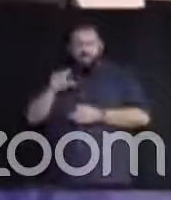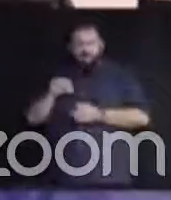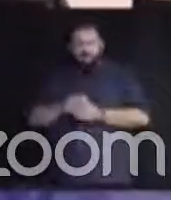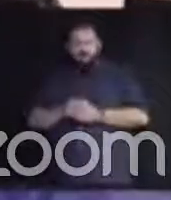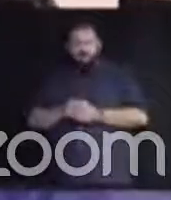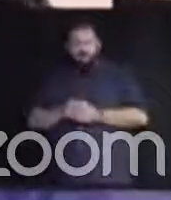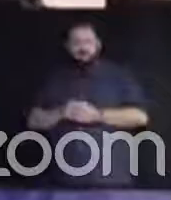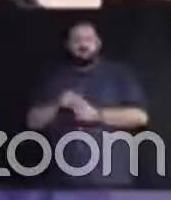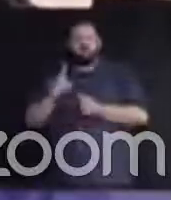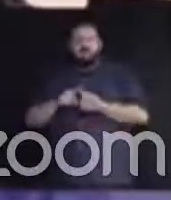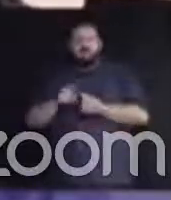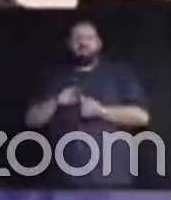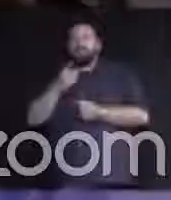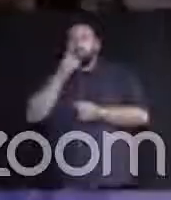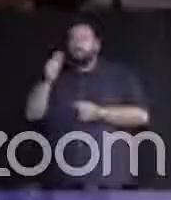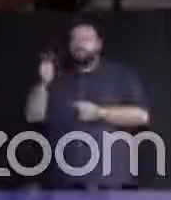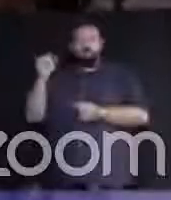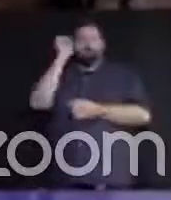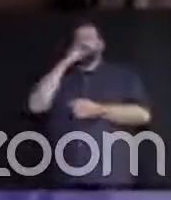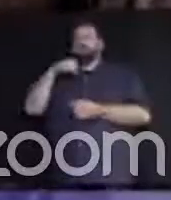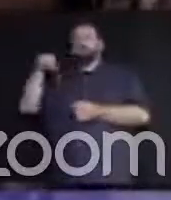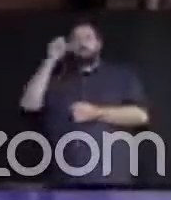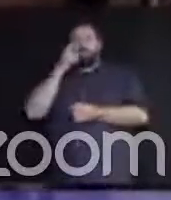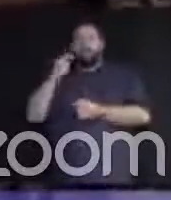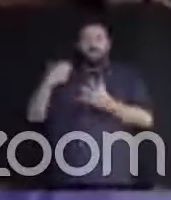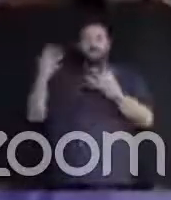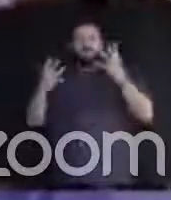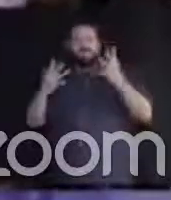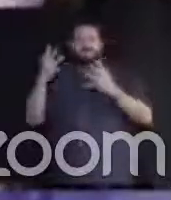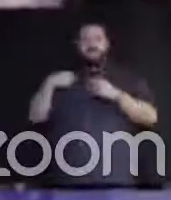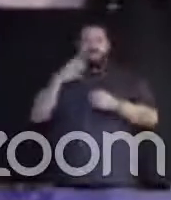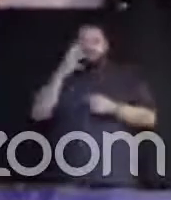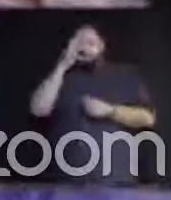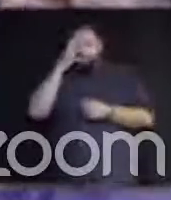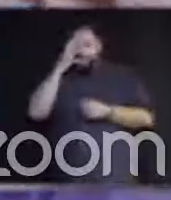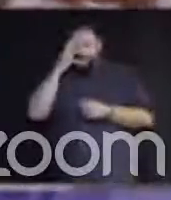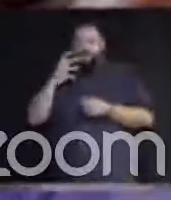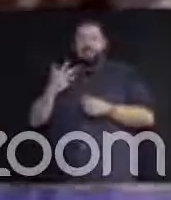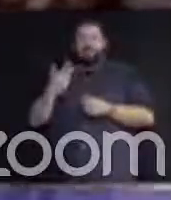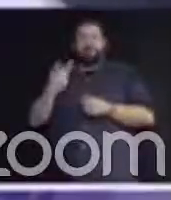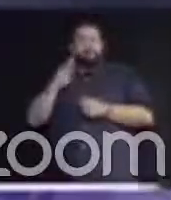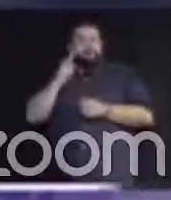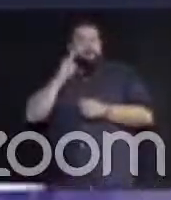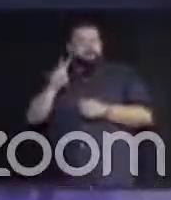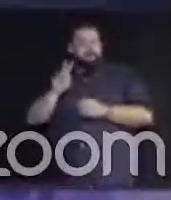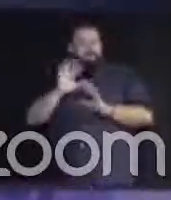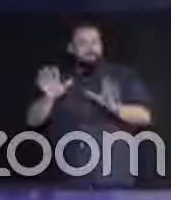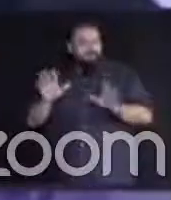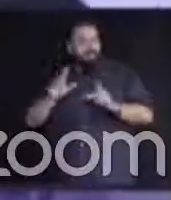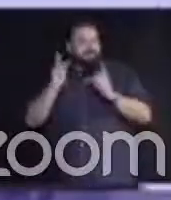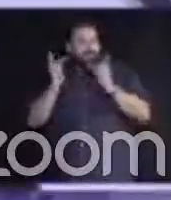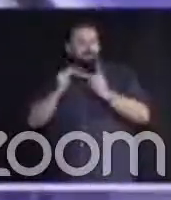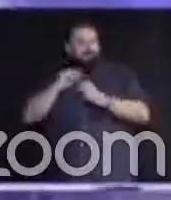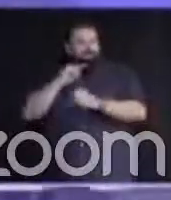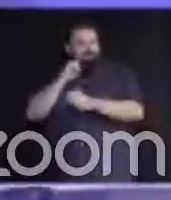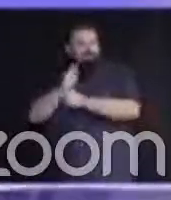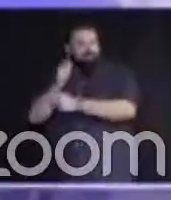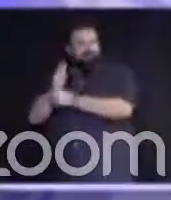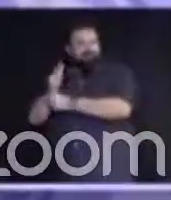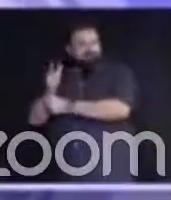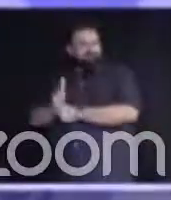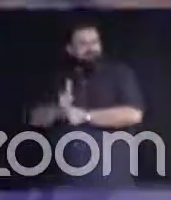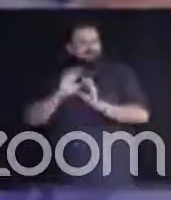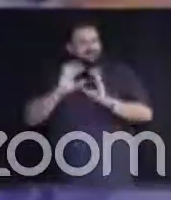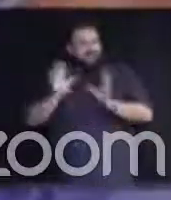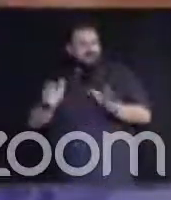si no. Miren, unos la hacen así, como que les da pena, pero yo los veo perfectos a todos ustedes desde aquí arriba,